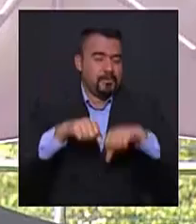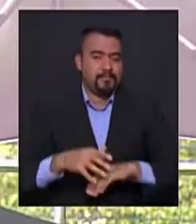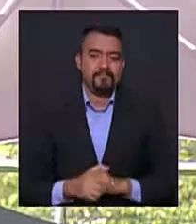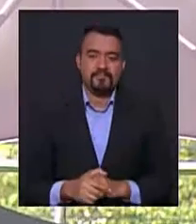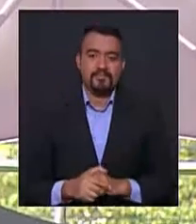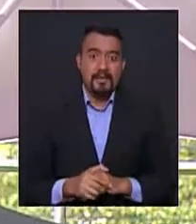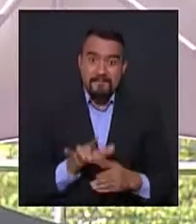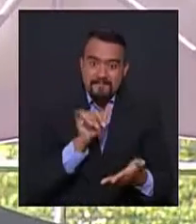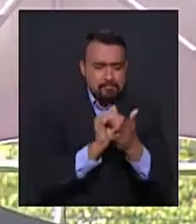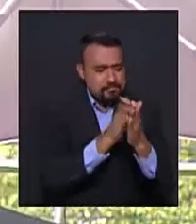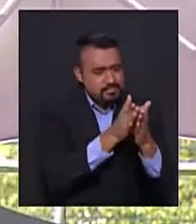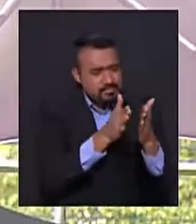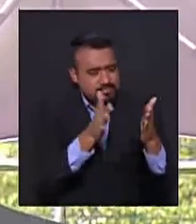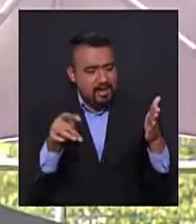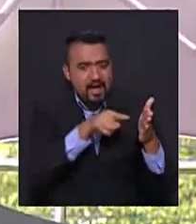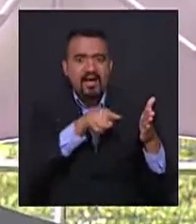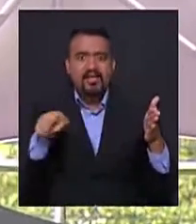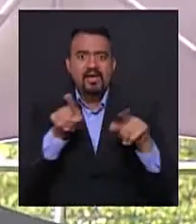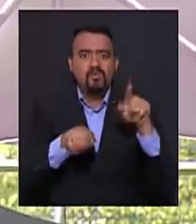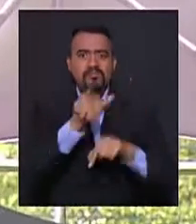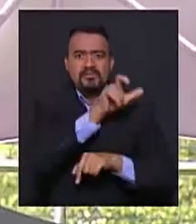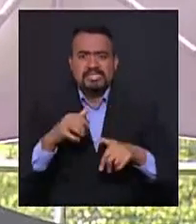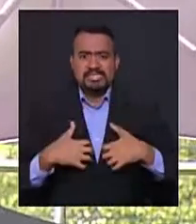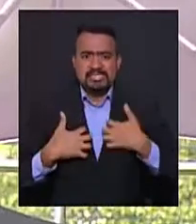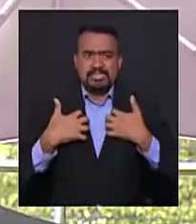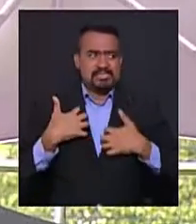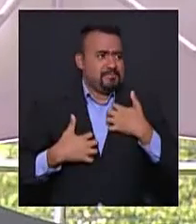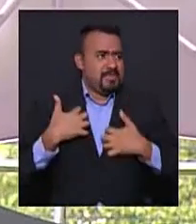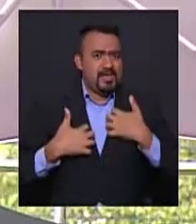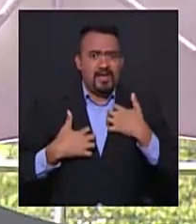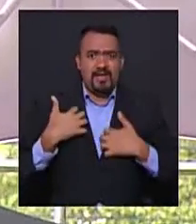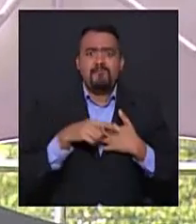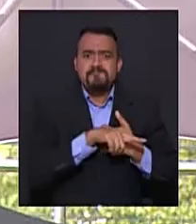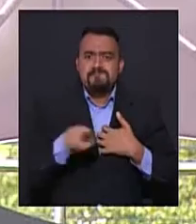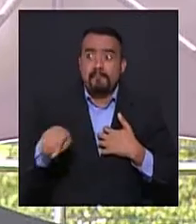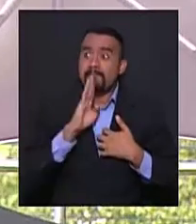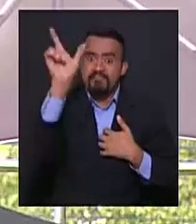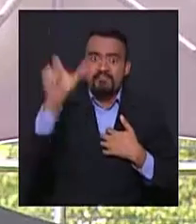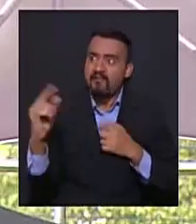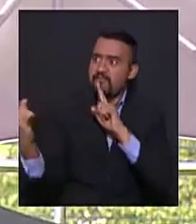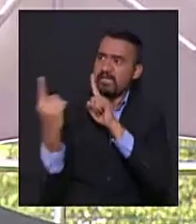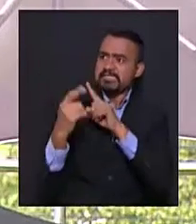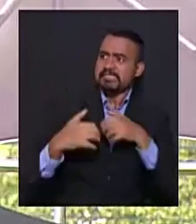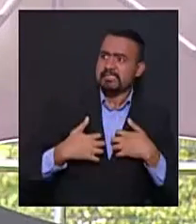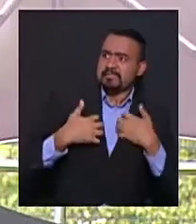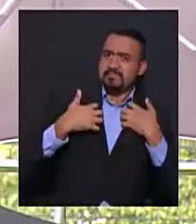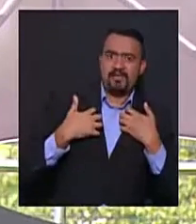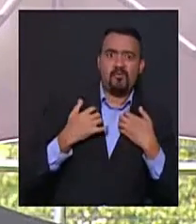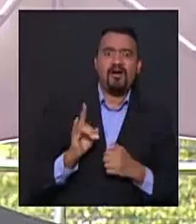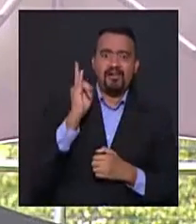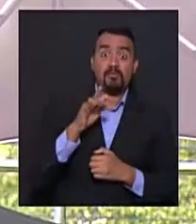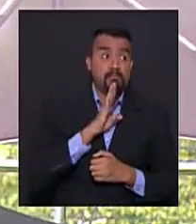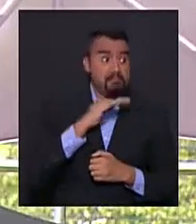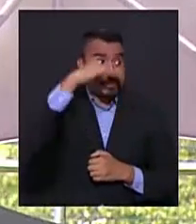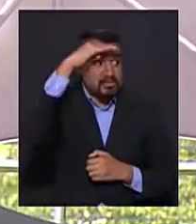y esas décadas nos enseñó a vivir con miedo, y muchos afuera nos tuvieron miedo cuando escuchaban hablar